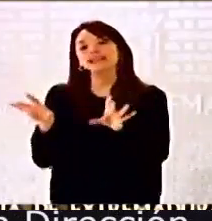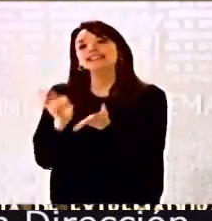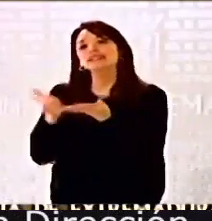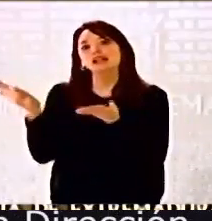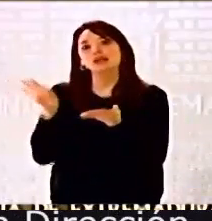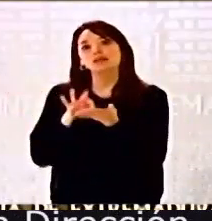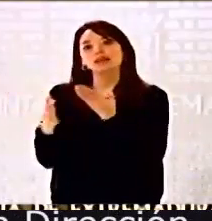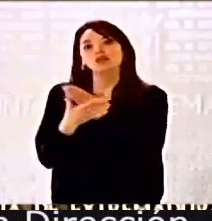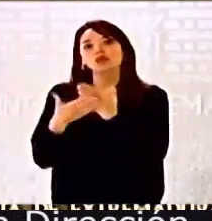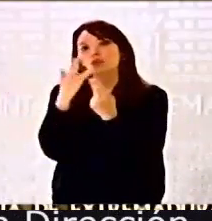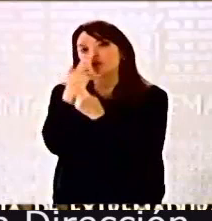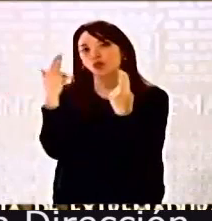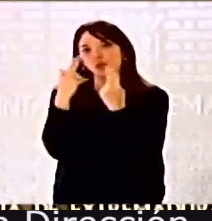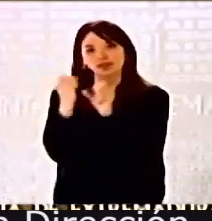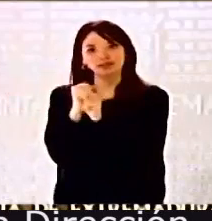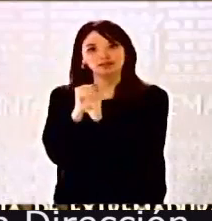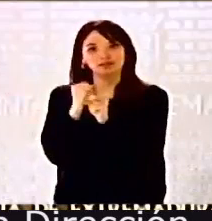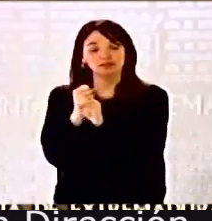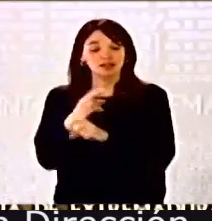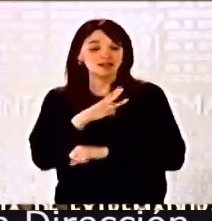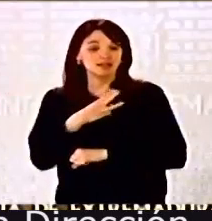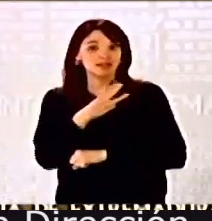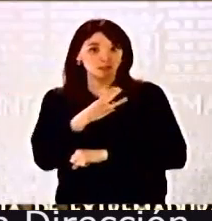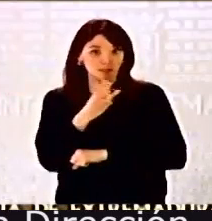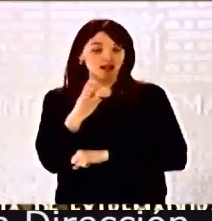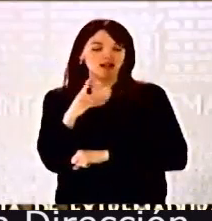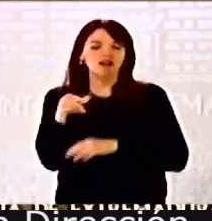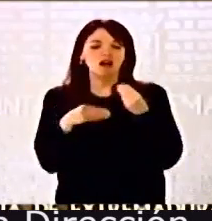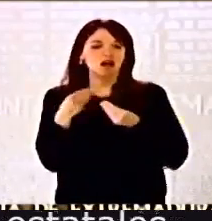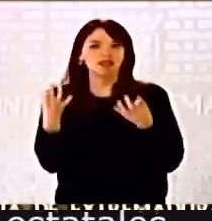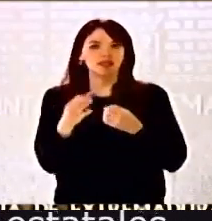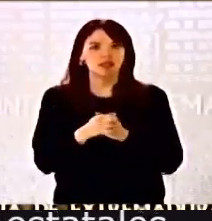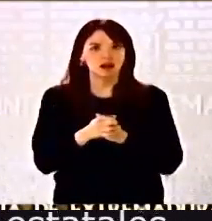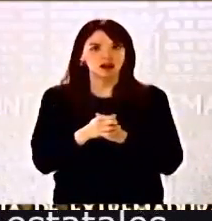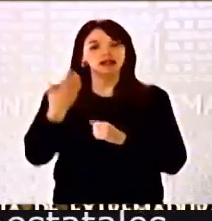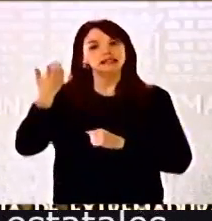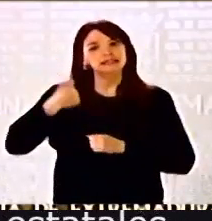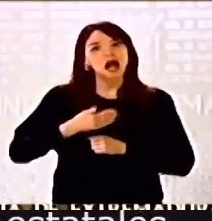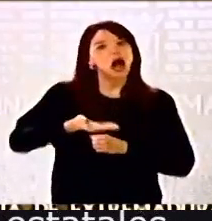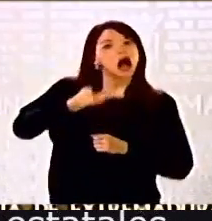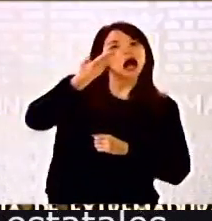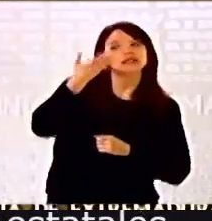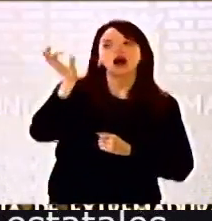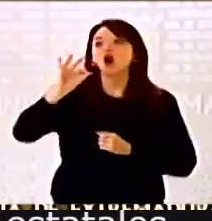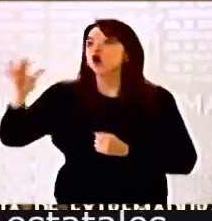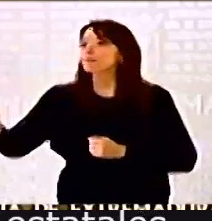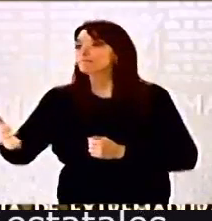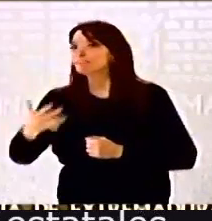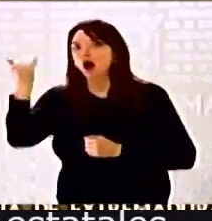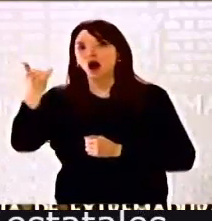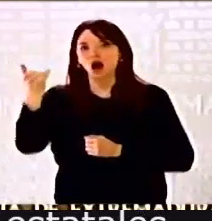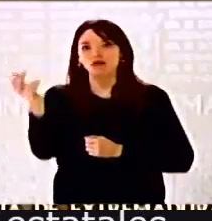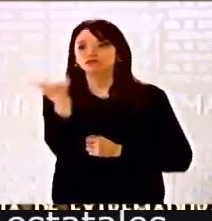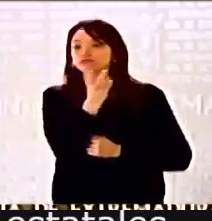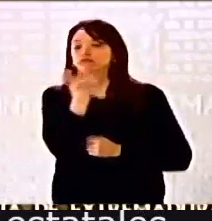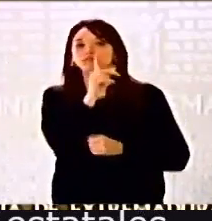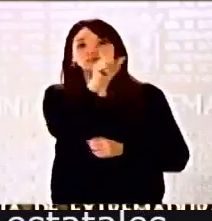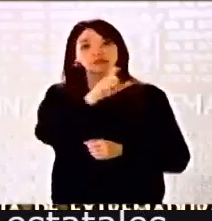públicos de empleo. El Servicio Extremeño Público lo que hacía era dar las altas o las bajas de los trabajadores demandantes